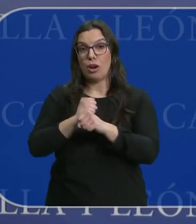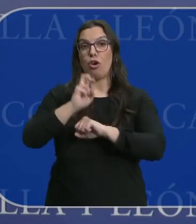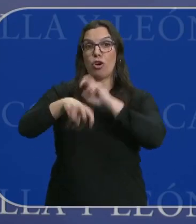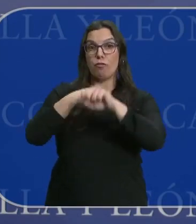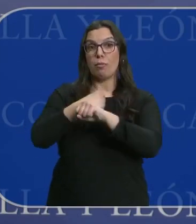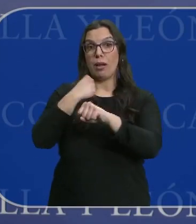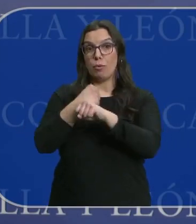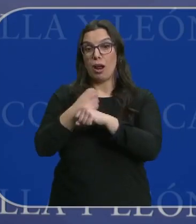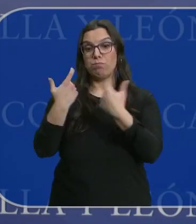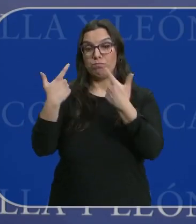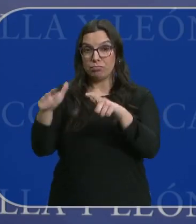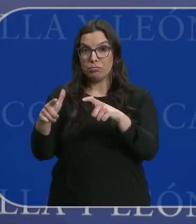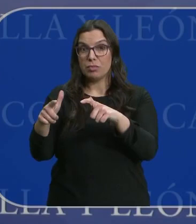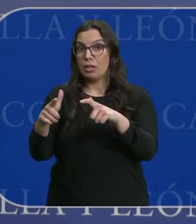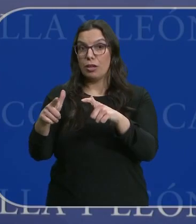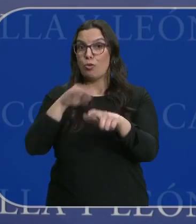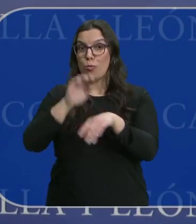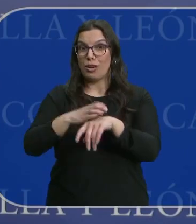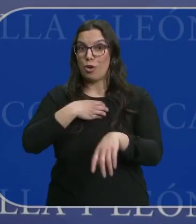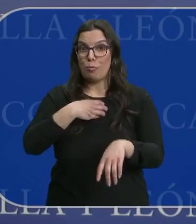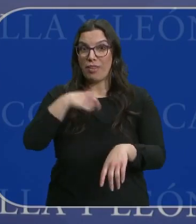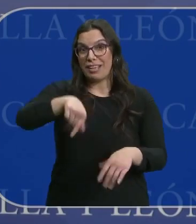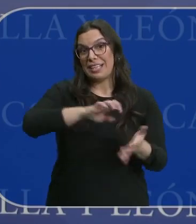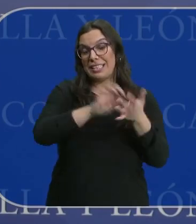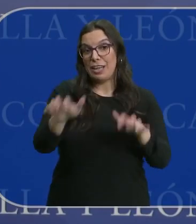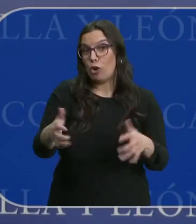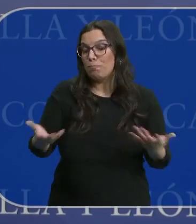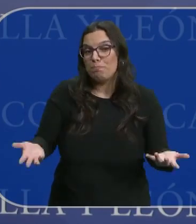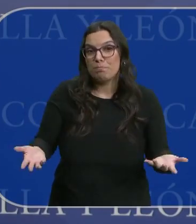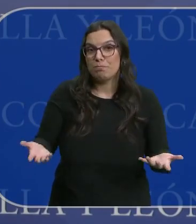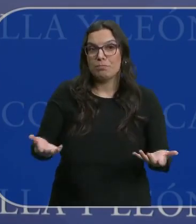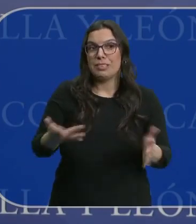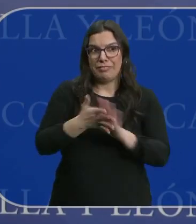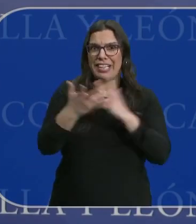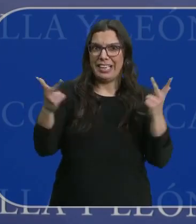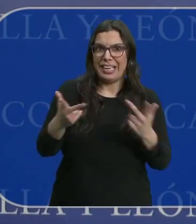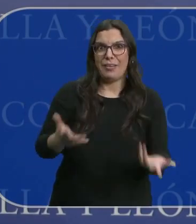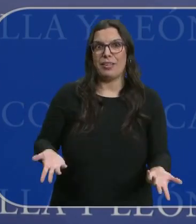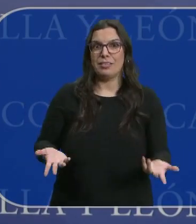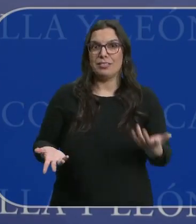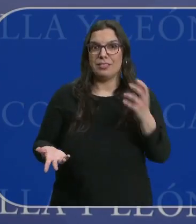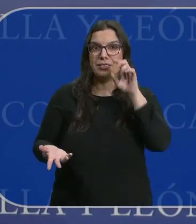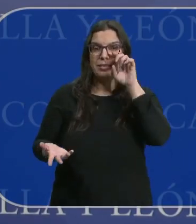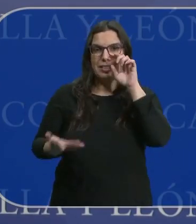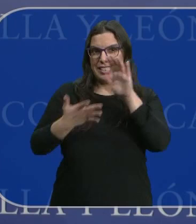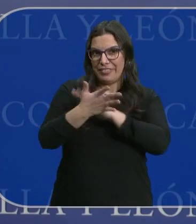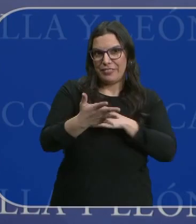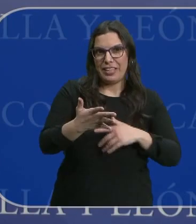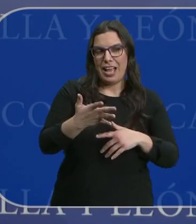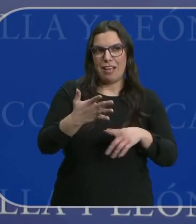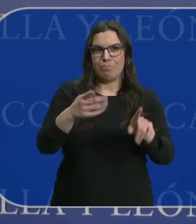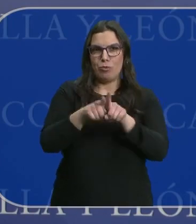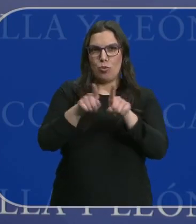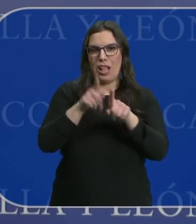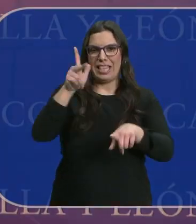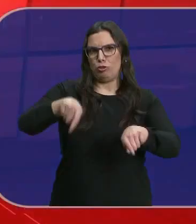reforma laboral quedaría sin aplicación en Castilla y León, algo que es gravísimo, algo que es un auténtico